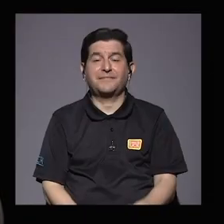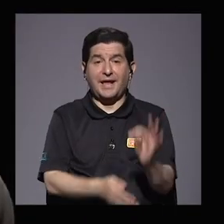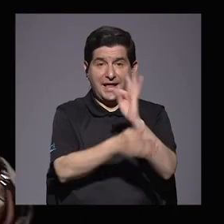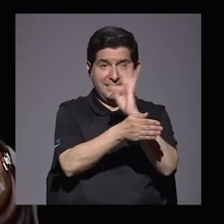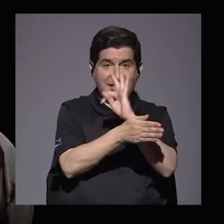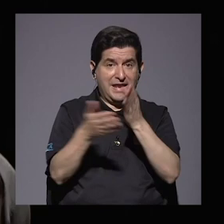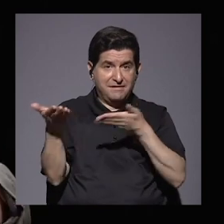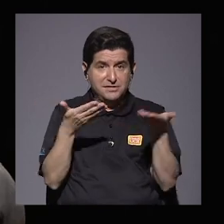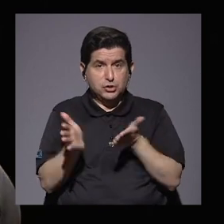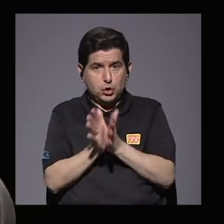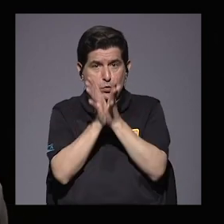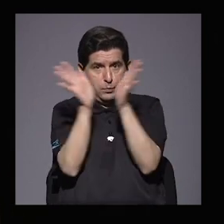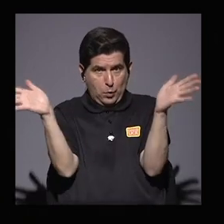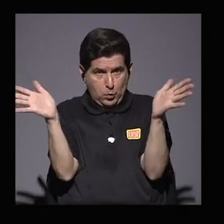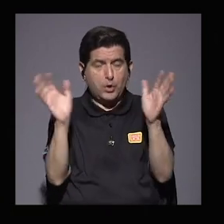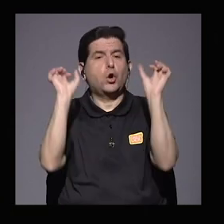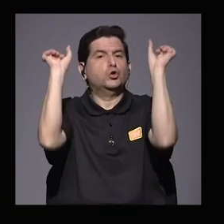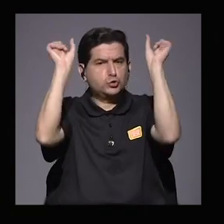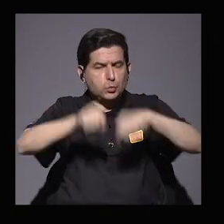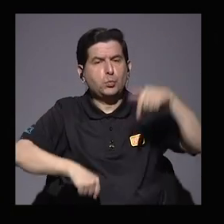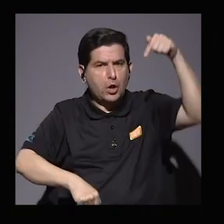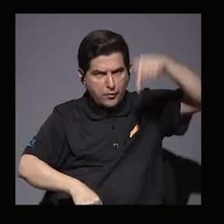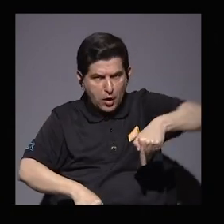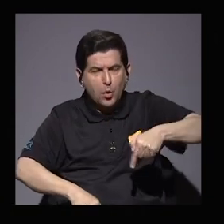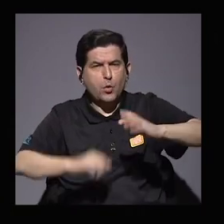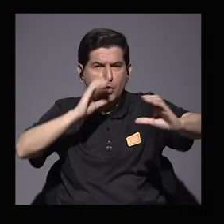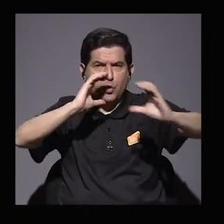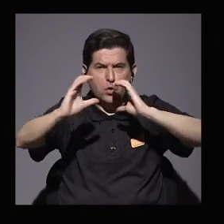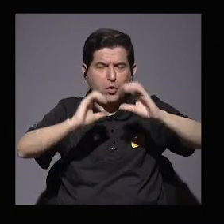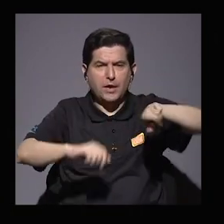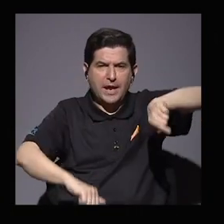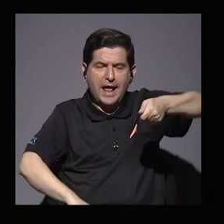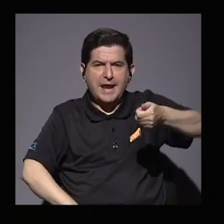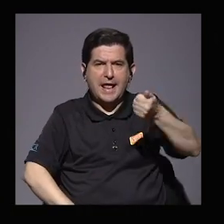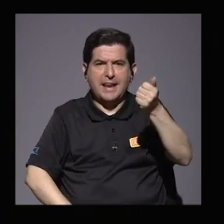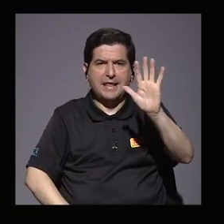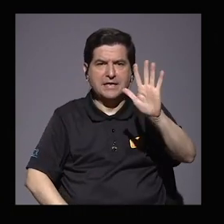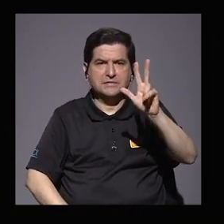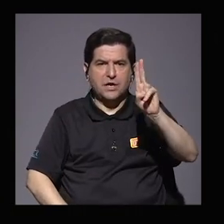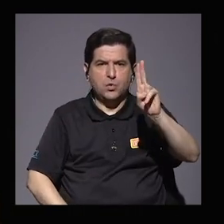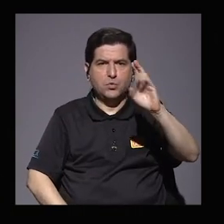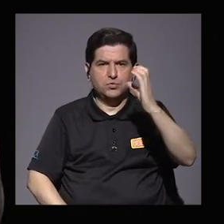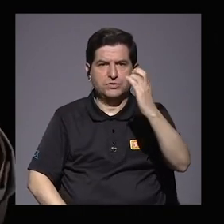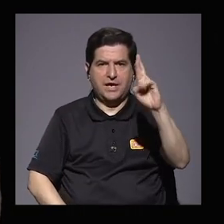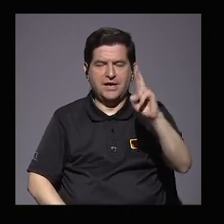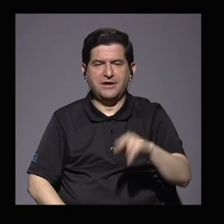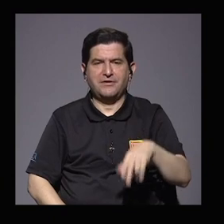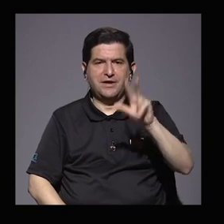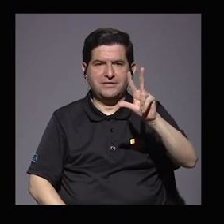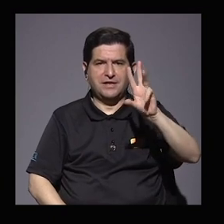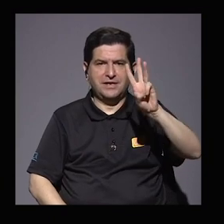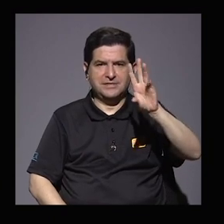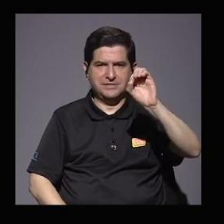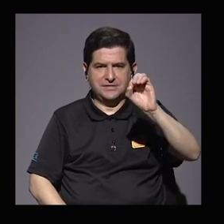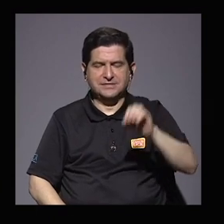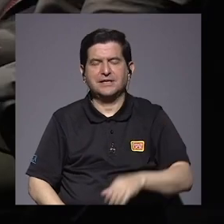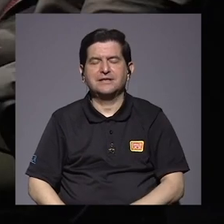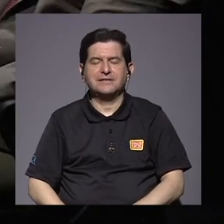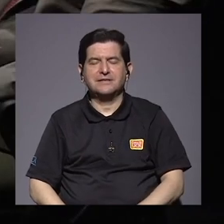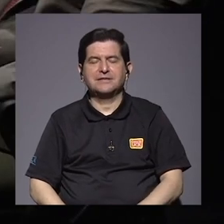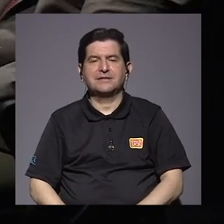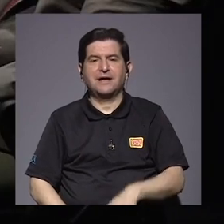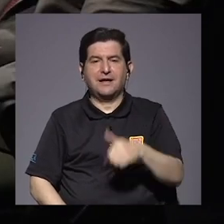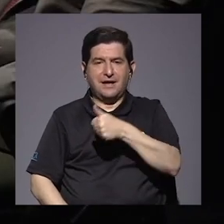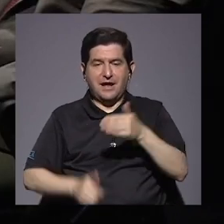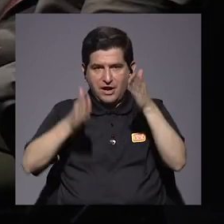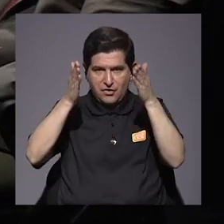La televisión de servicio público es posible hoy en una conversación en Canal 15, Universidad de Costa Rica, en 360, con don Carlos Araya Leandro, el